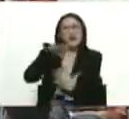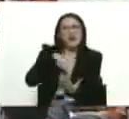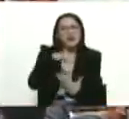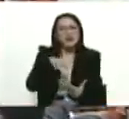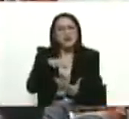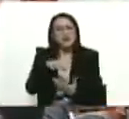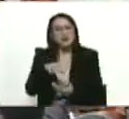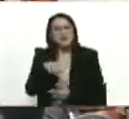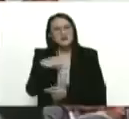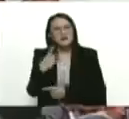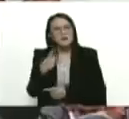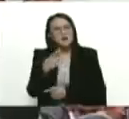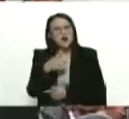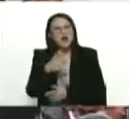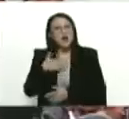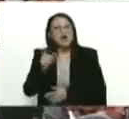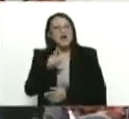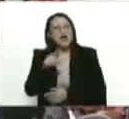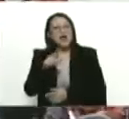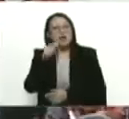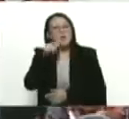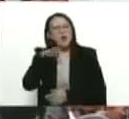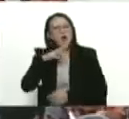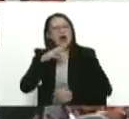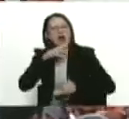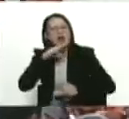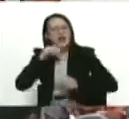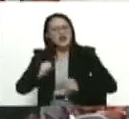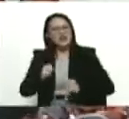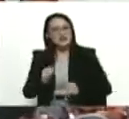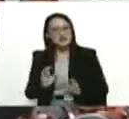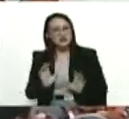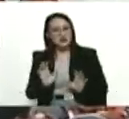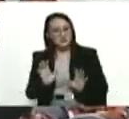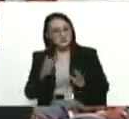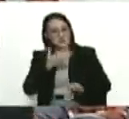no quieren que el pueblo se arreche. ¡Qué mantequilla, ¿verdad?